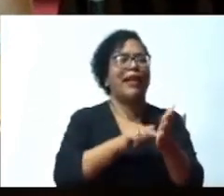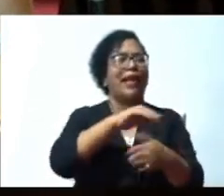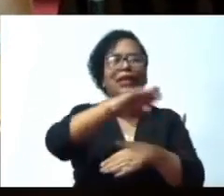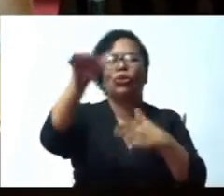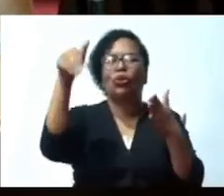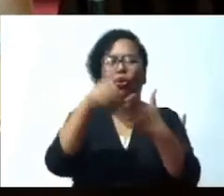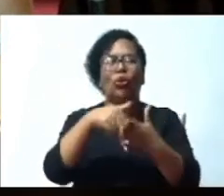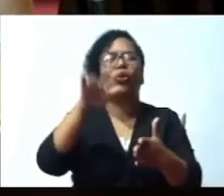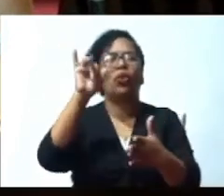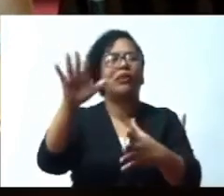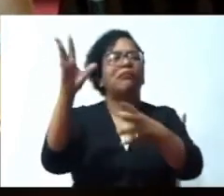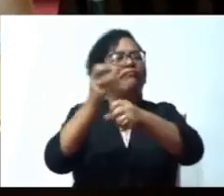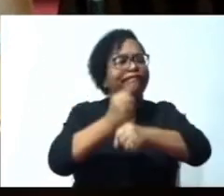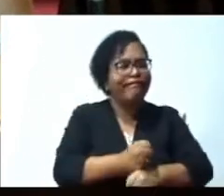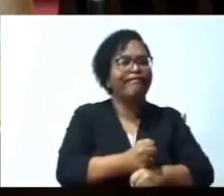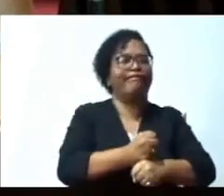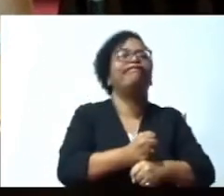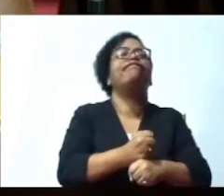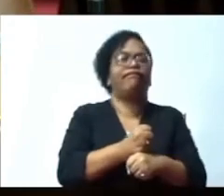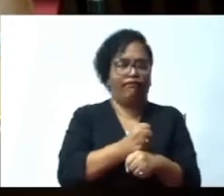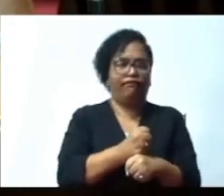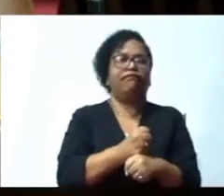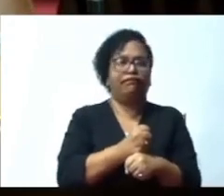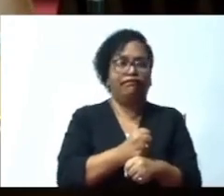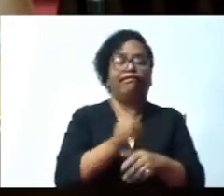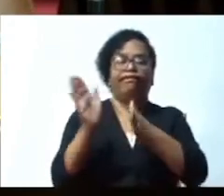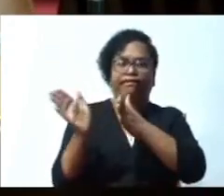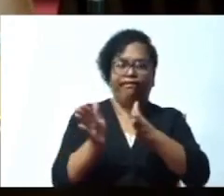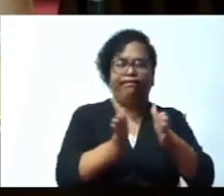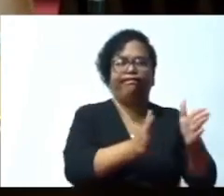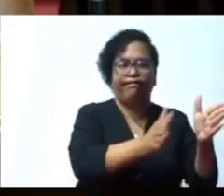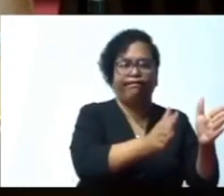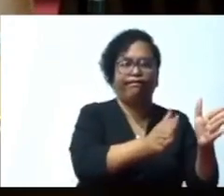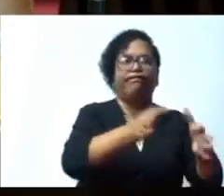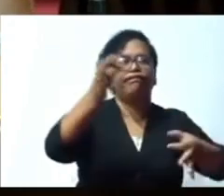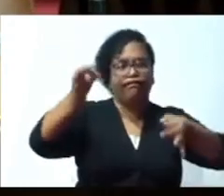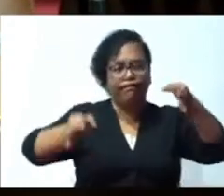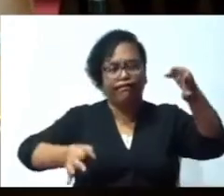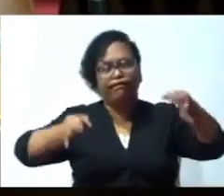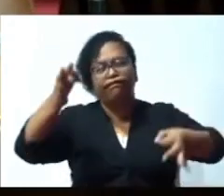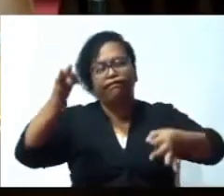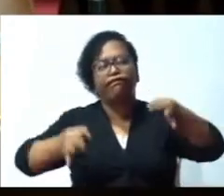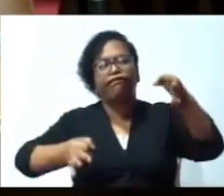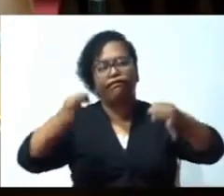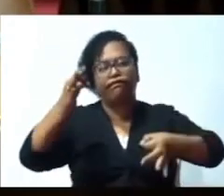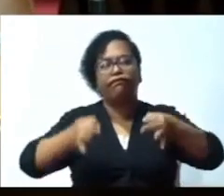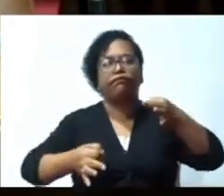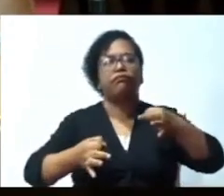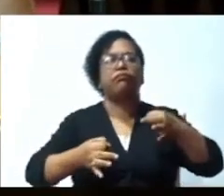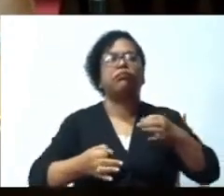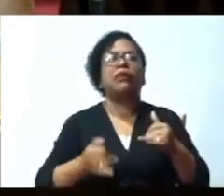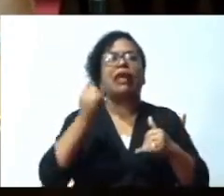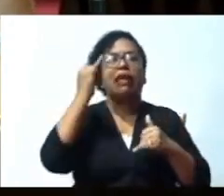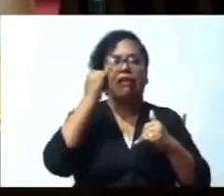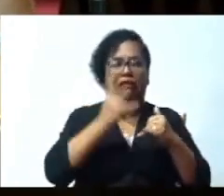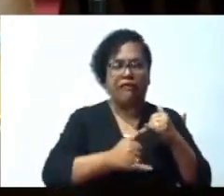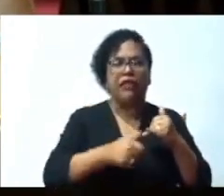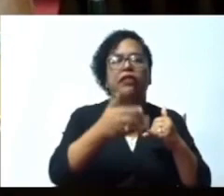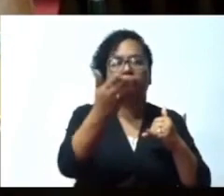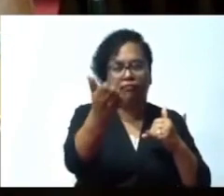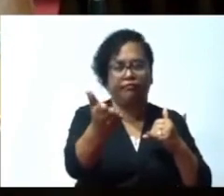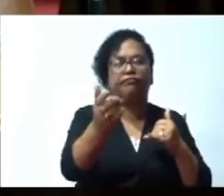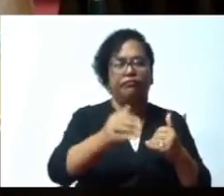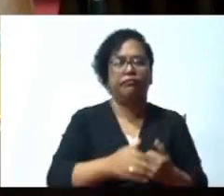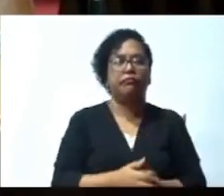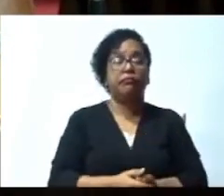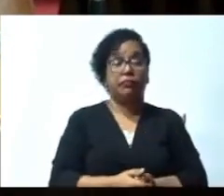necesarios dentro del ordenamiento jurídico y como última instancia dentro del orden judicial